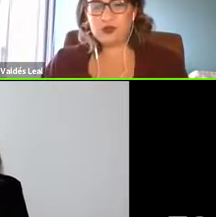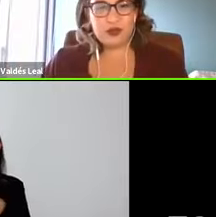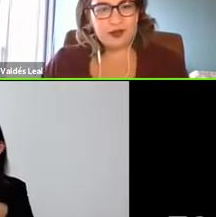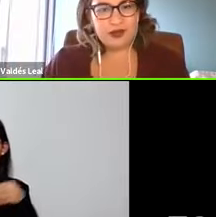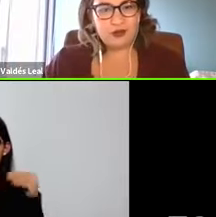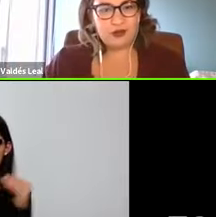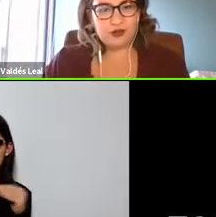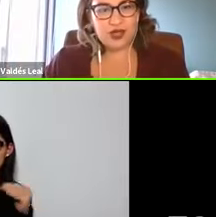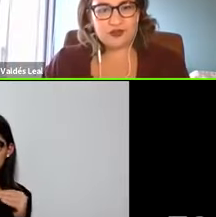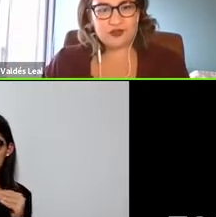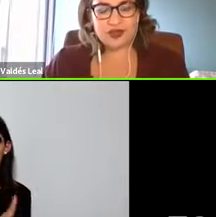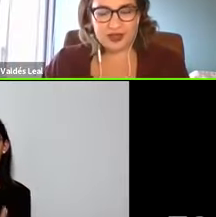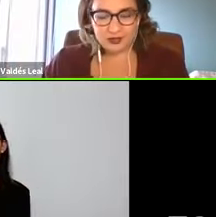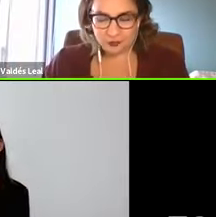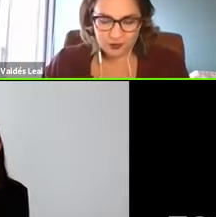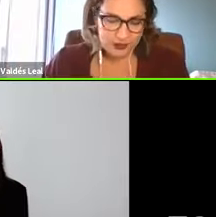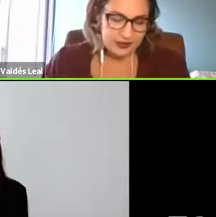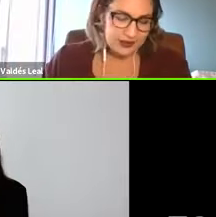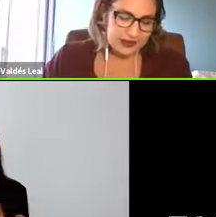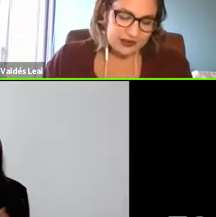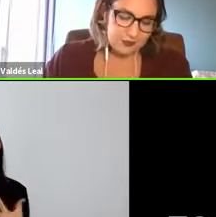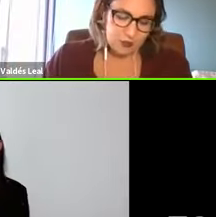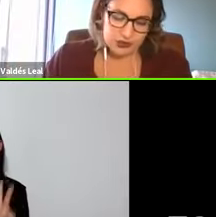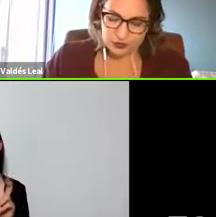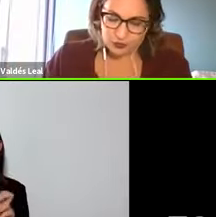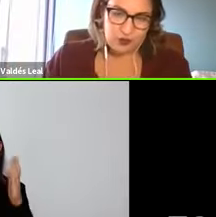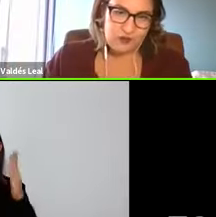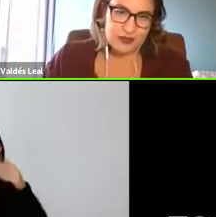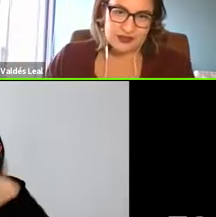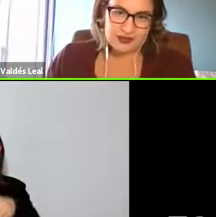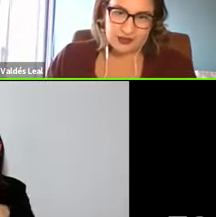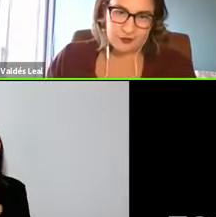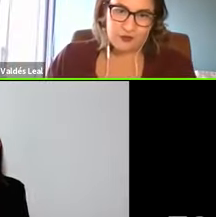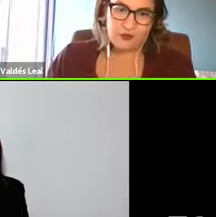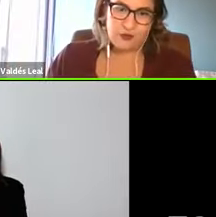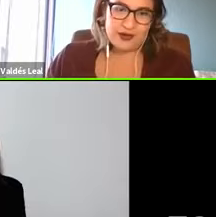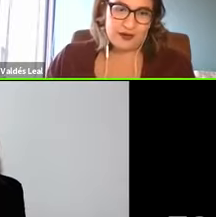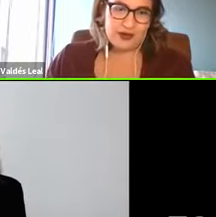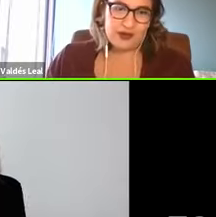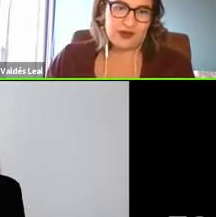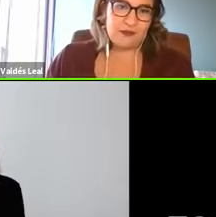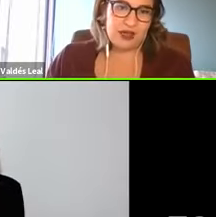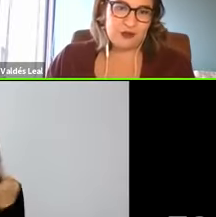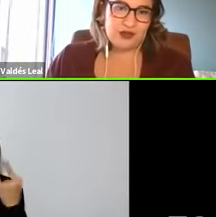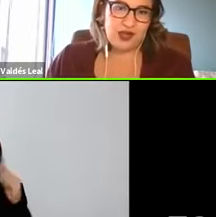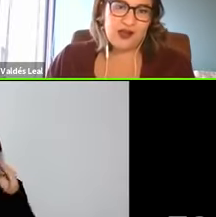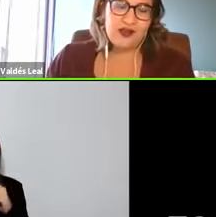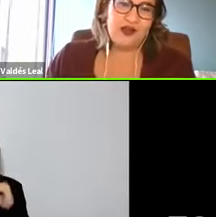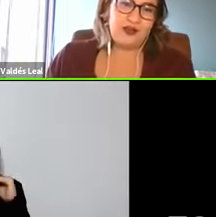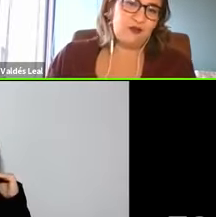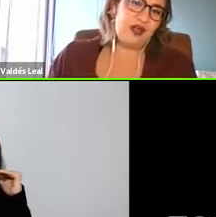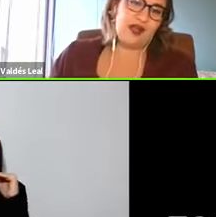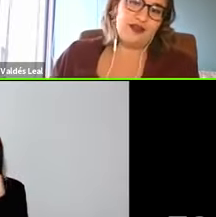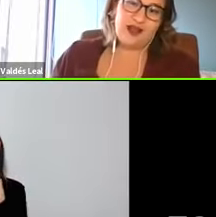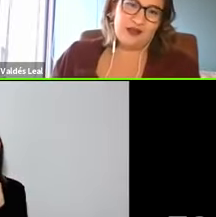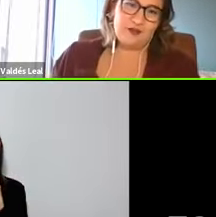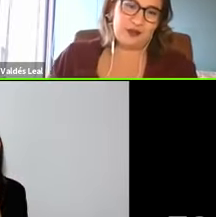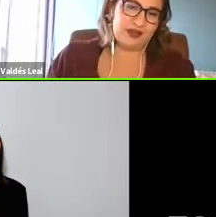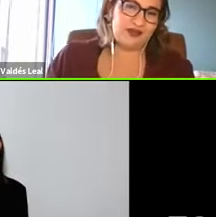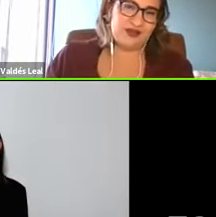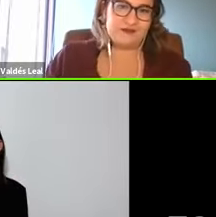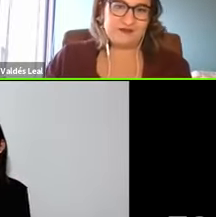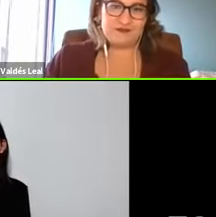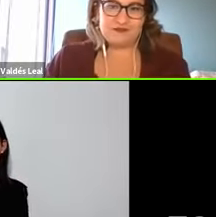súper exhaustiva de todos los casos de género y pues es un honor presentarlo como una herramienta tan valiosa en un día